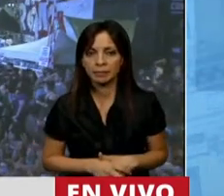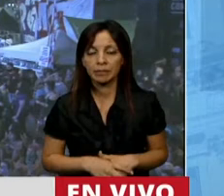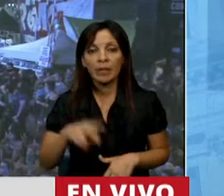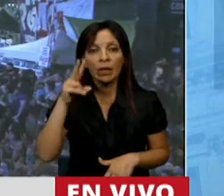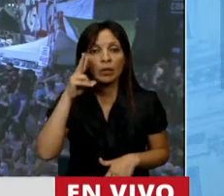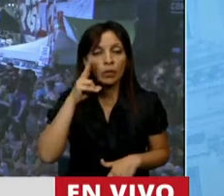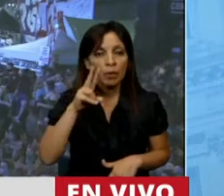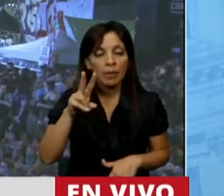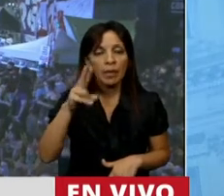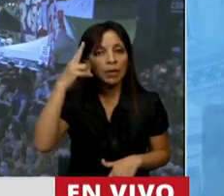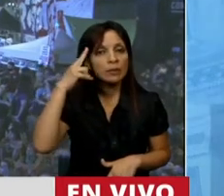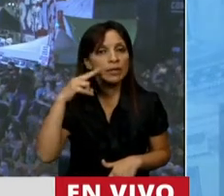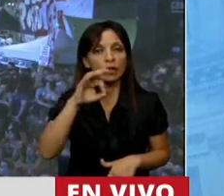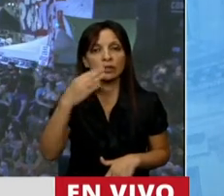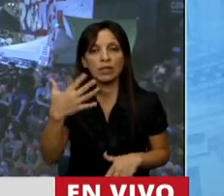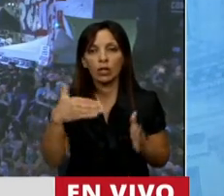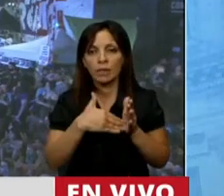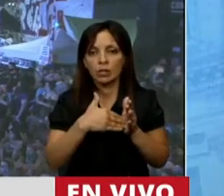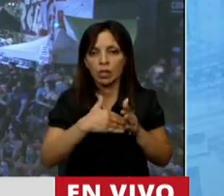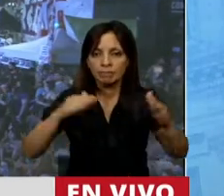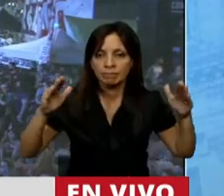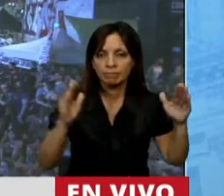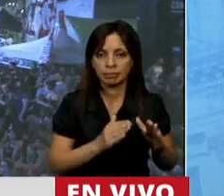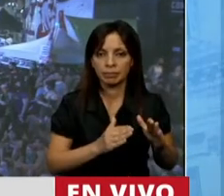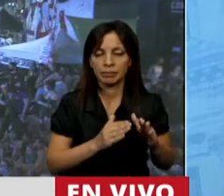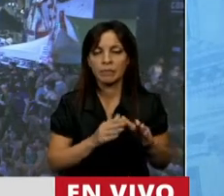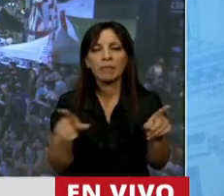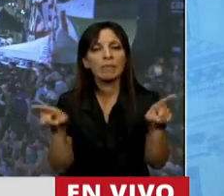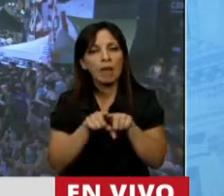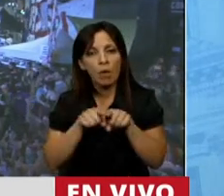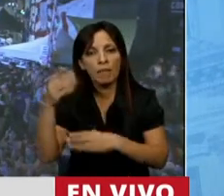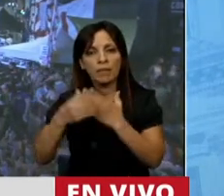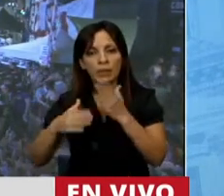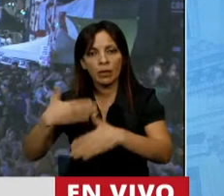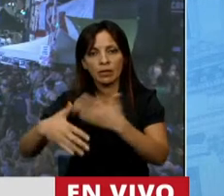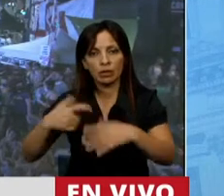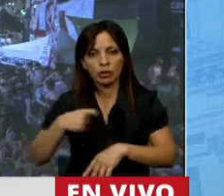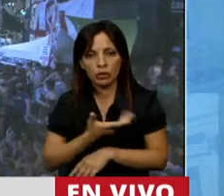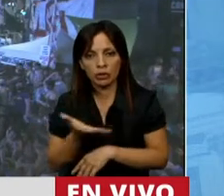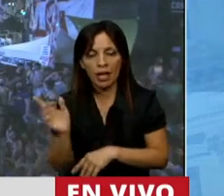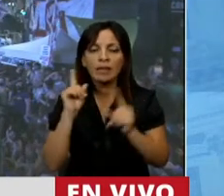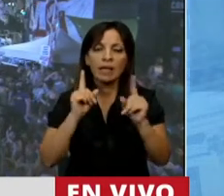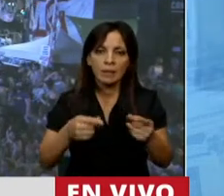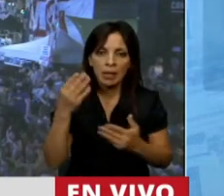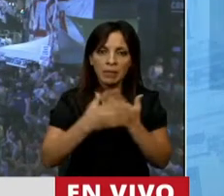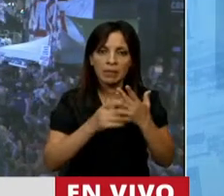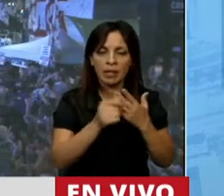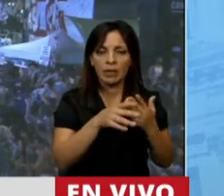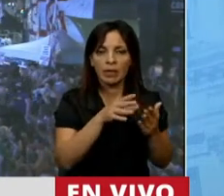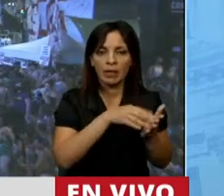2.905 millones, además de haberlo recortado también al Ministerio de Desarrollo Social y al Ministerio de Hábitat.